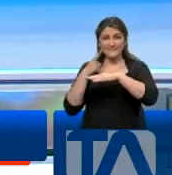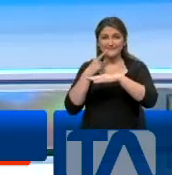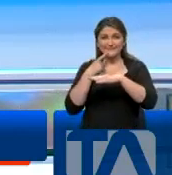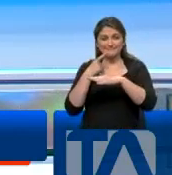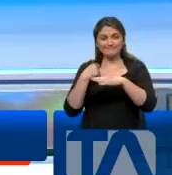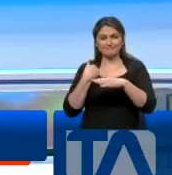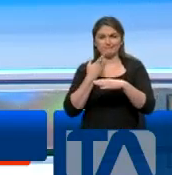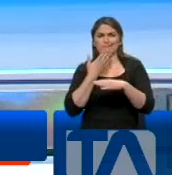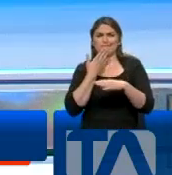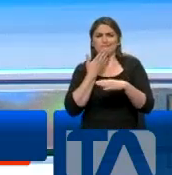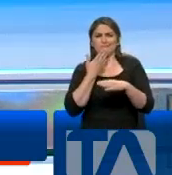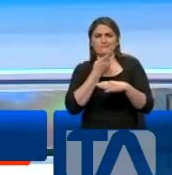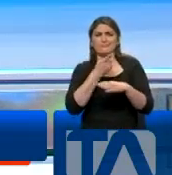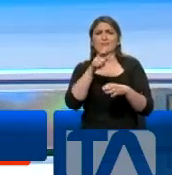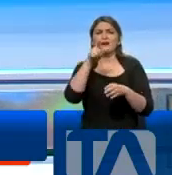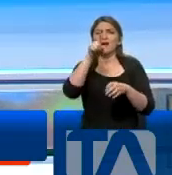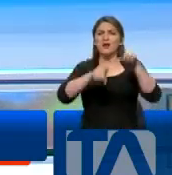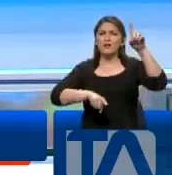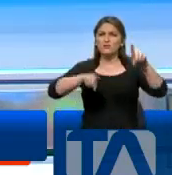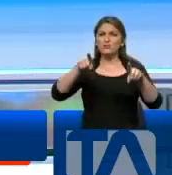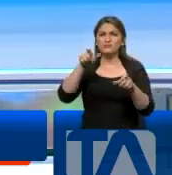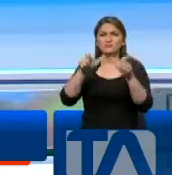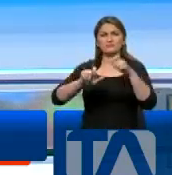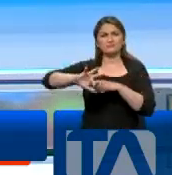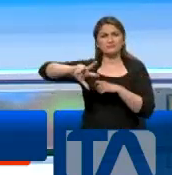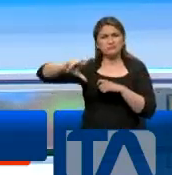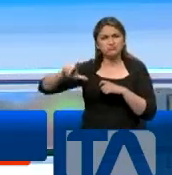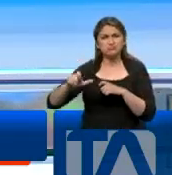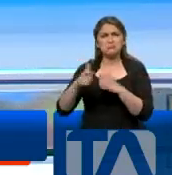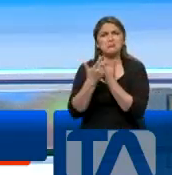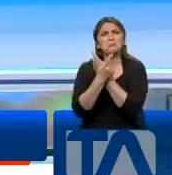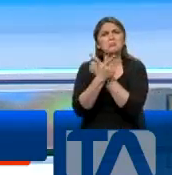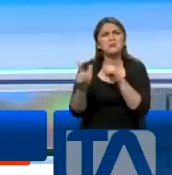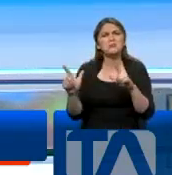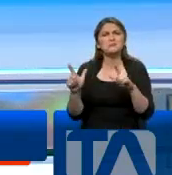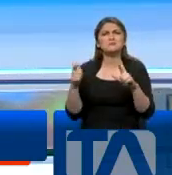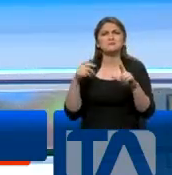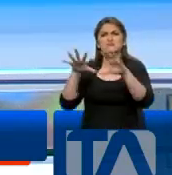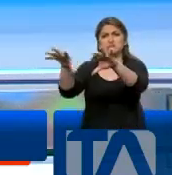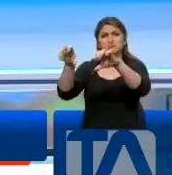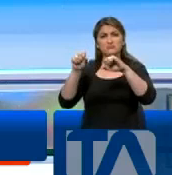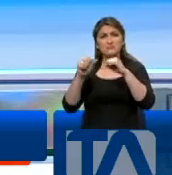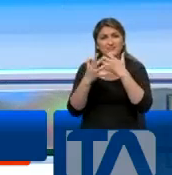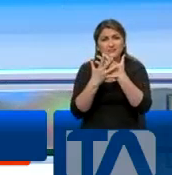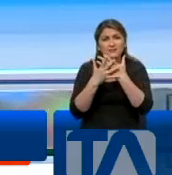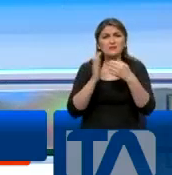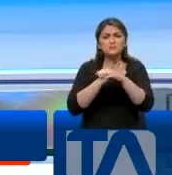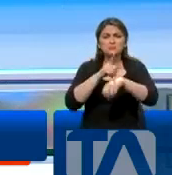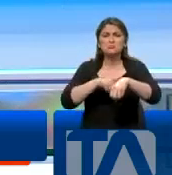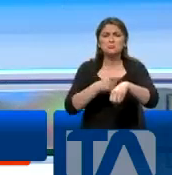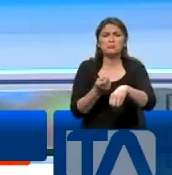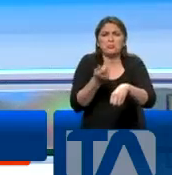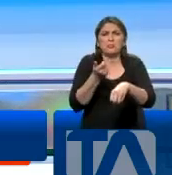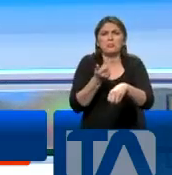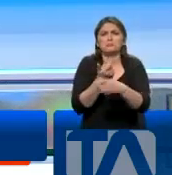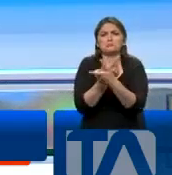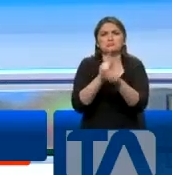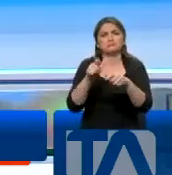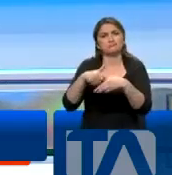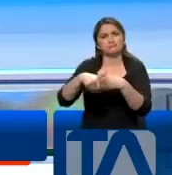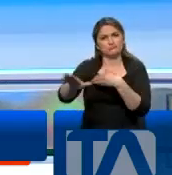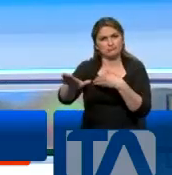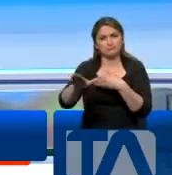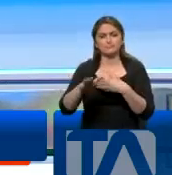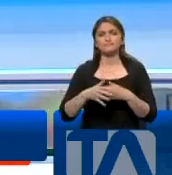Judicatura por los fallos que permitieron que delincuentes sean liberados apenas horas después de ser detenidos. Adicionalmente, la entidad informó que